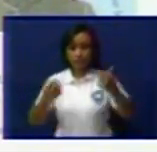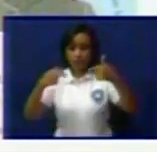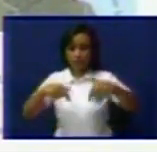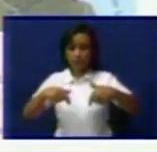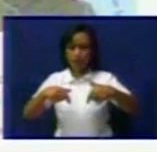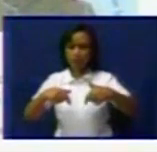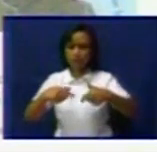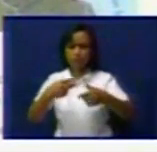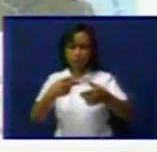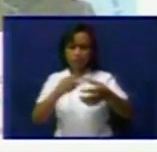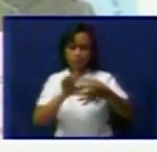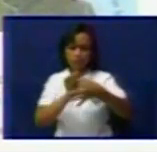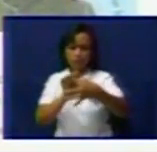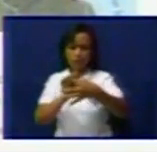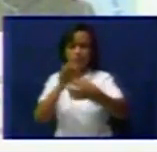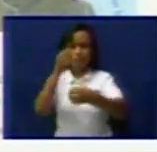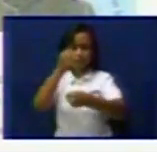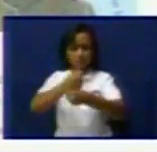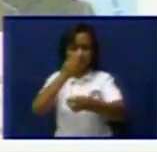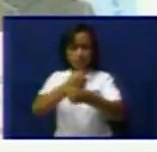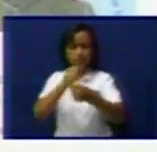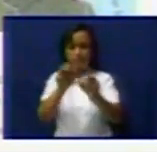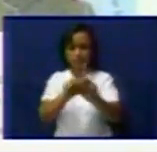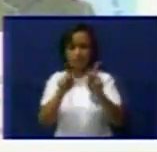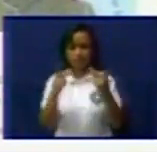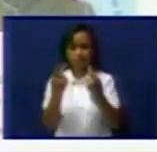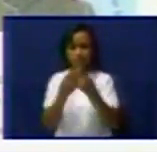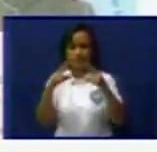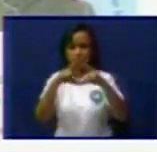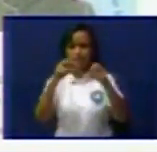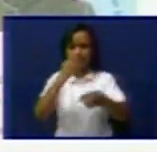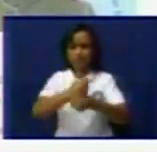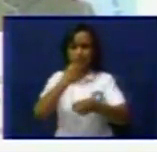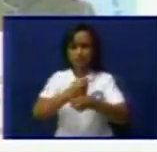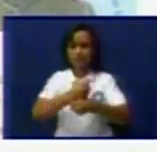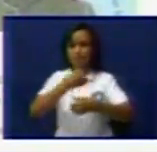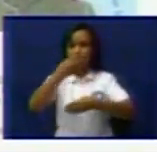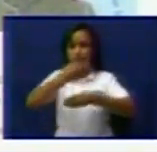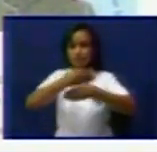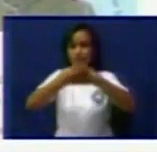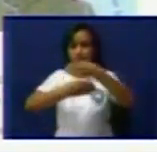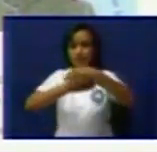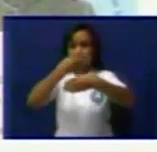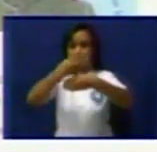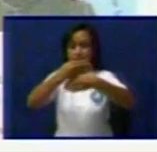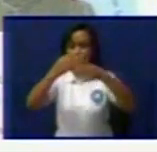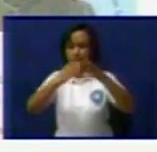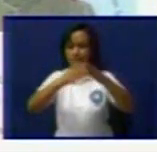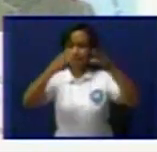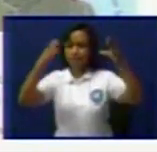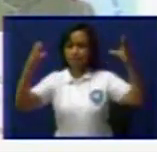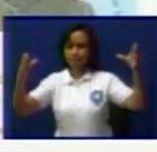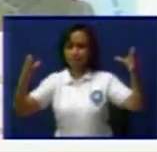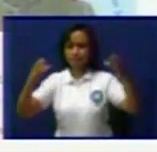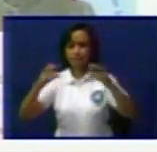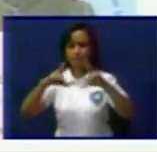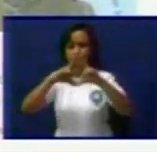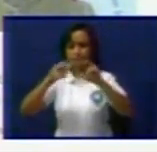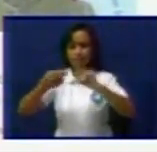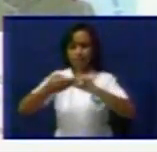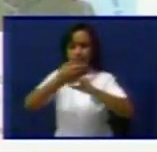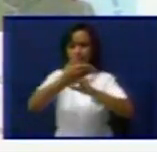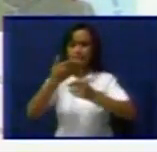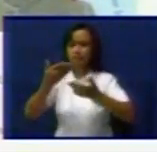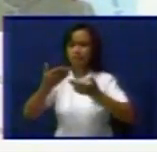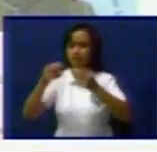Vamos a trabajar juntos con el pueblo nicaragüense y construir un gran canal amigable con el medio ambiente y